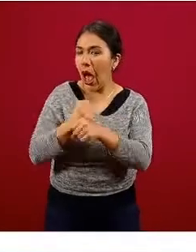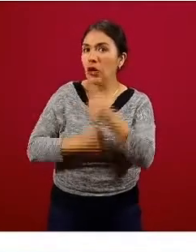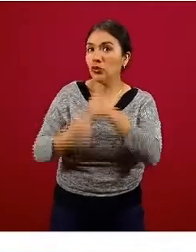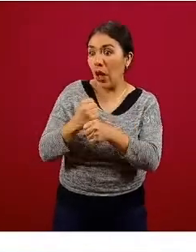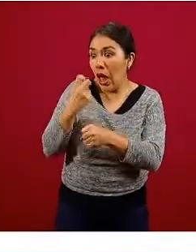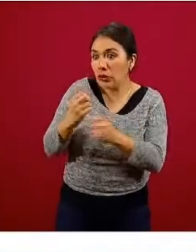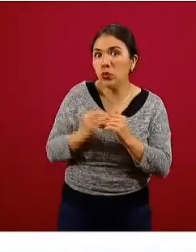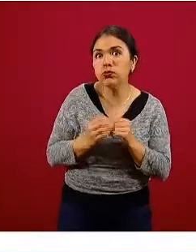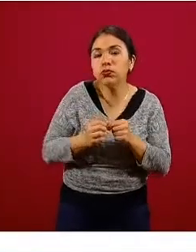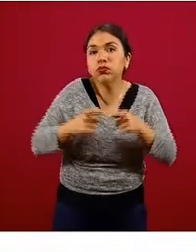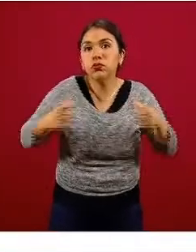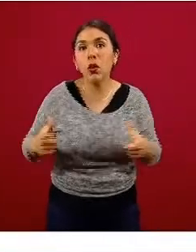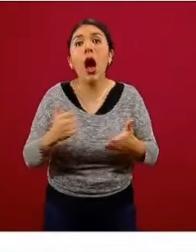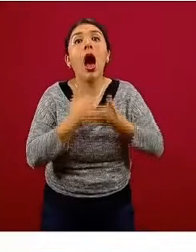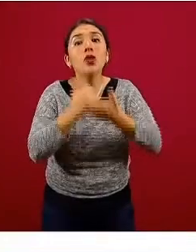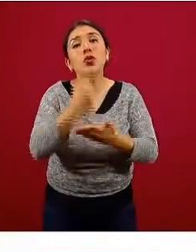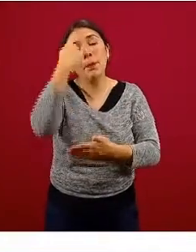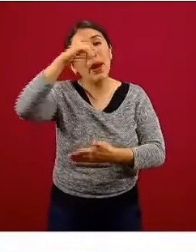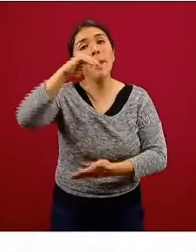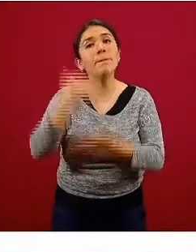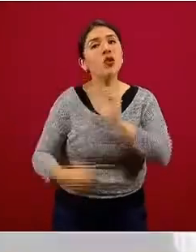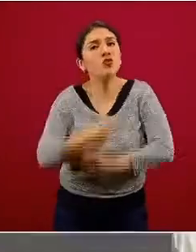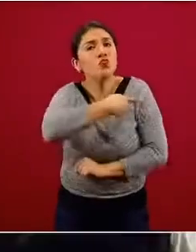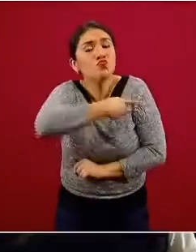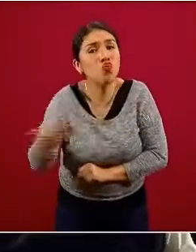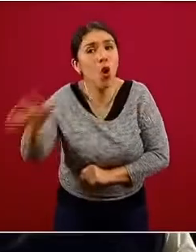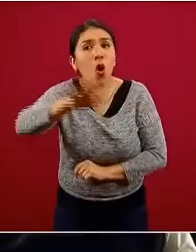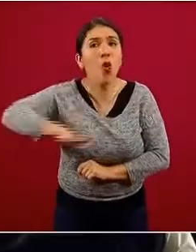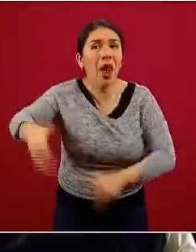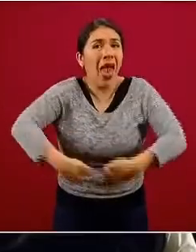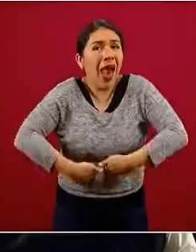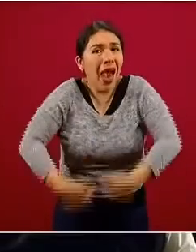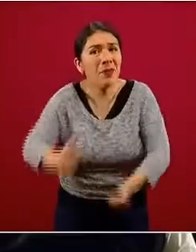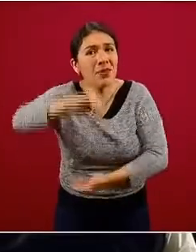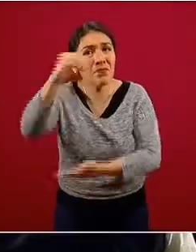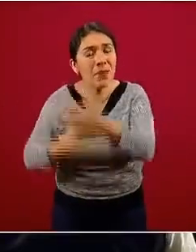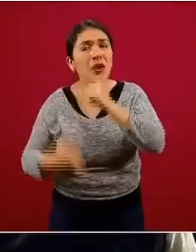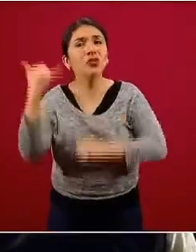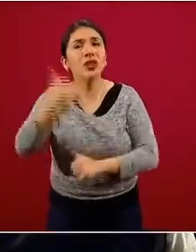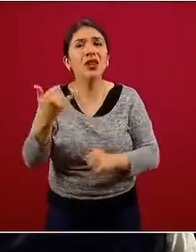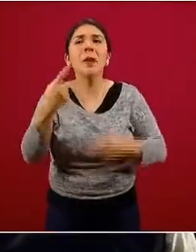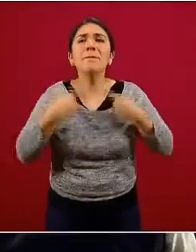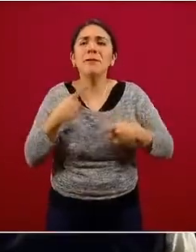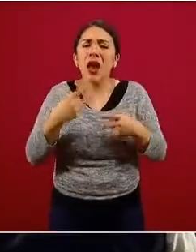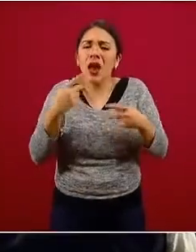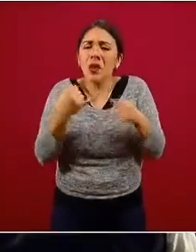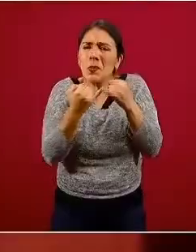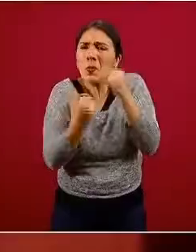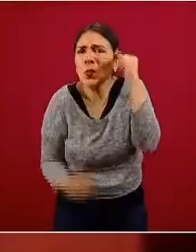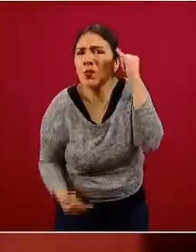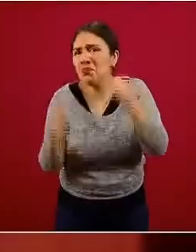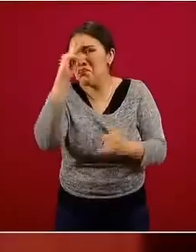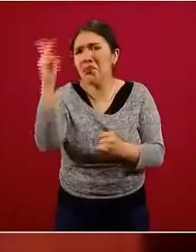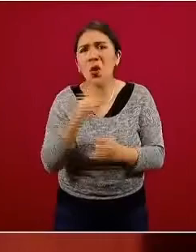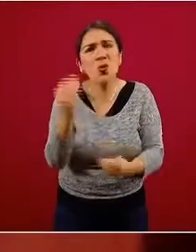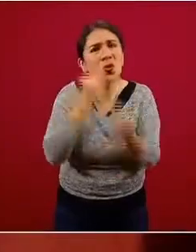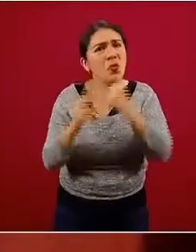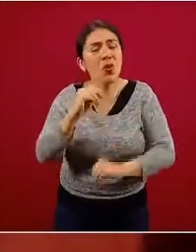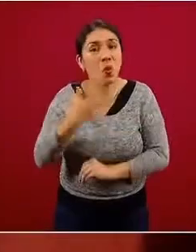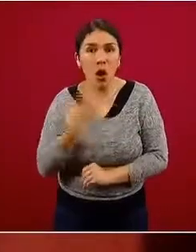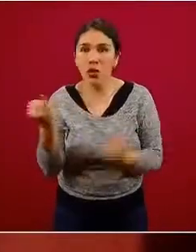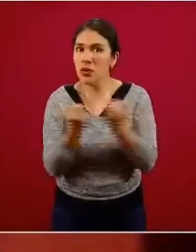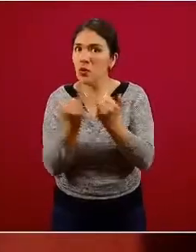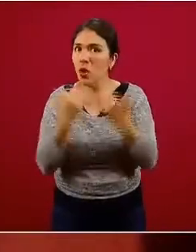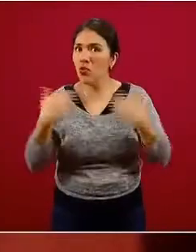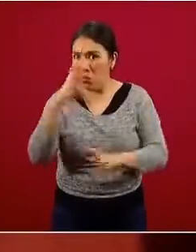ha contribuido a la reducción de la pobreza extrema, del hambre y de la desnutrición, lo que también hay que